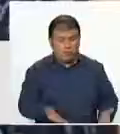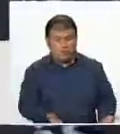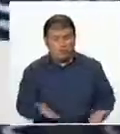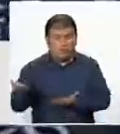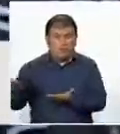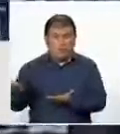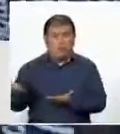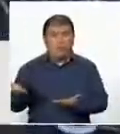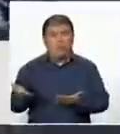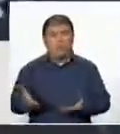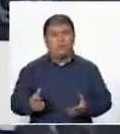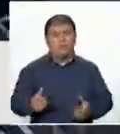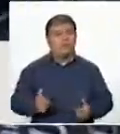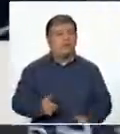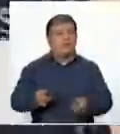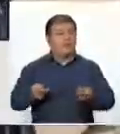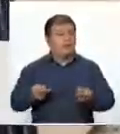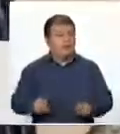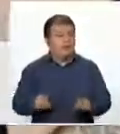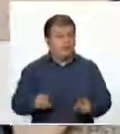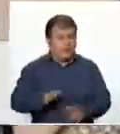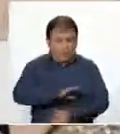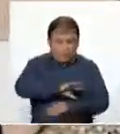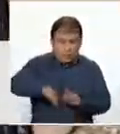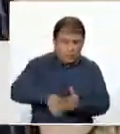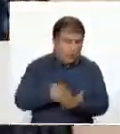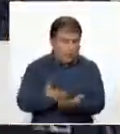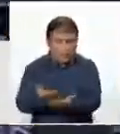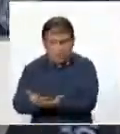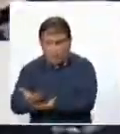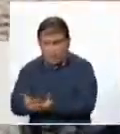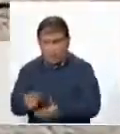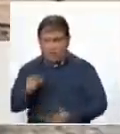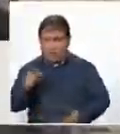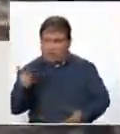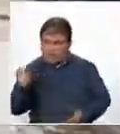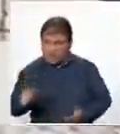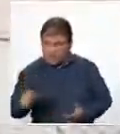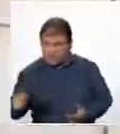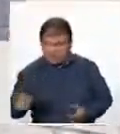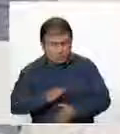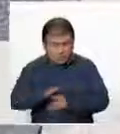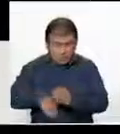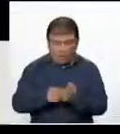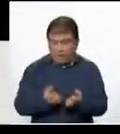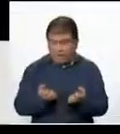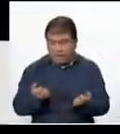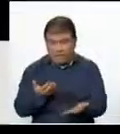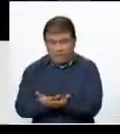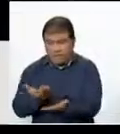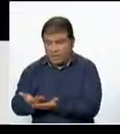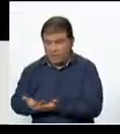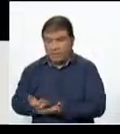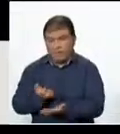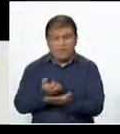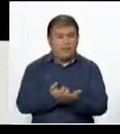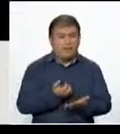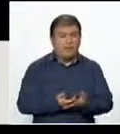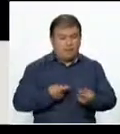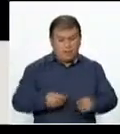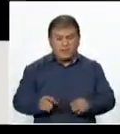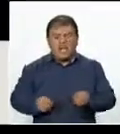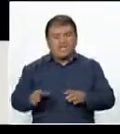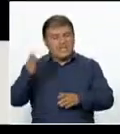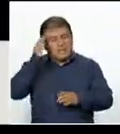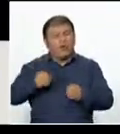para, además, autorizar que se recaben todas las pruebas, los casquillos de bala, en fin, toda la evidencia que permita reconstruir lo que